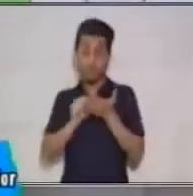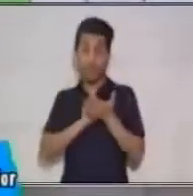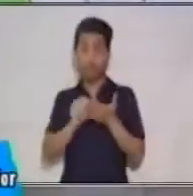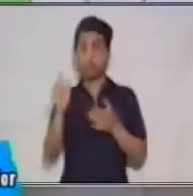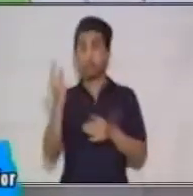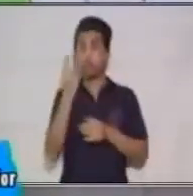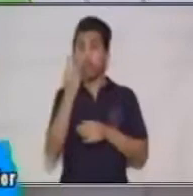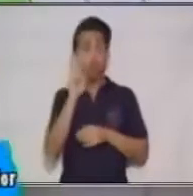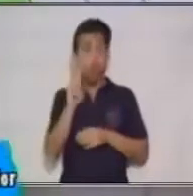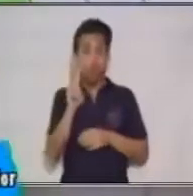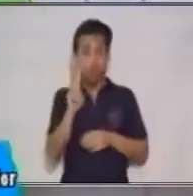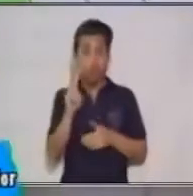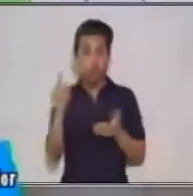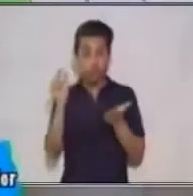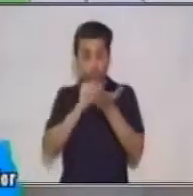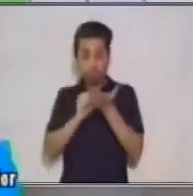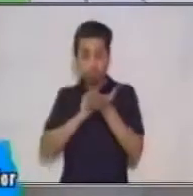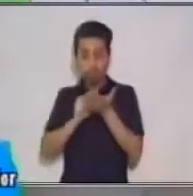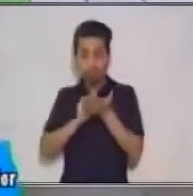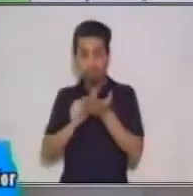partes,